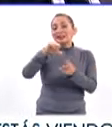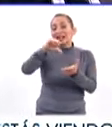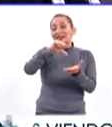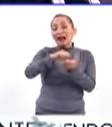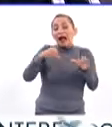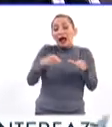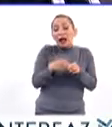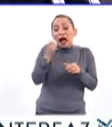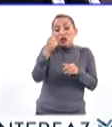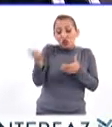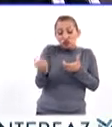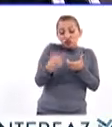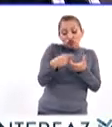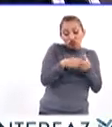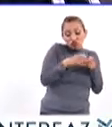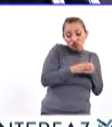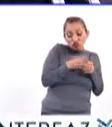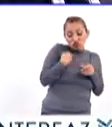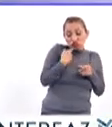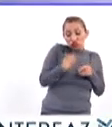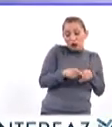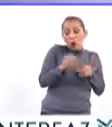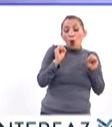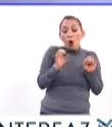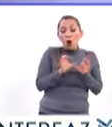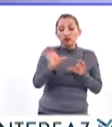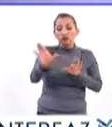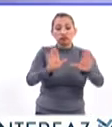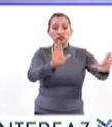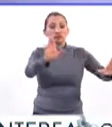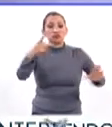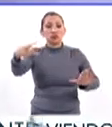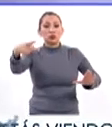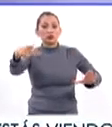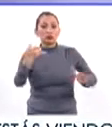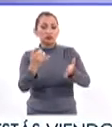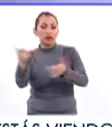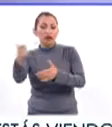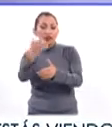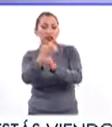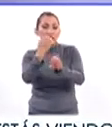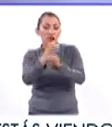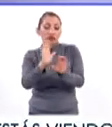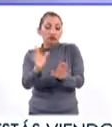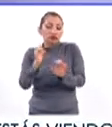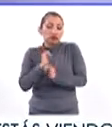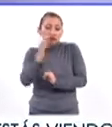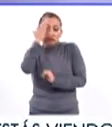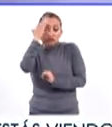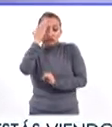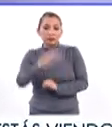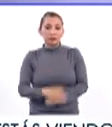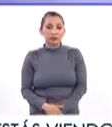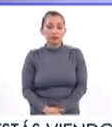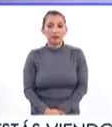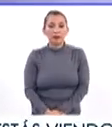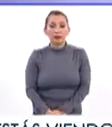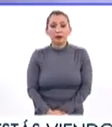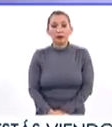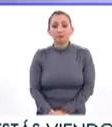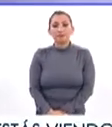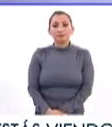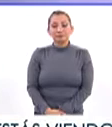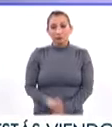centralizar ciertas atribuciones o dejarlas para que sean atribuciones de cada entidad federativa, atendiendo a cada realidad. Muy